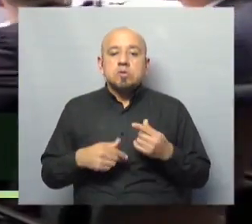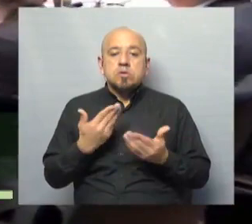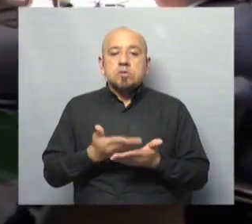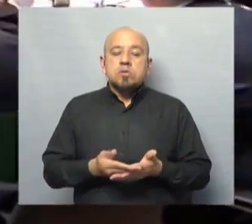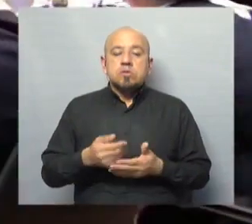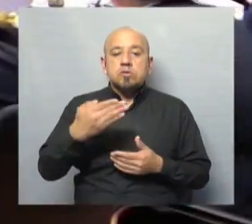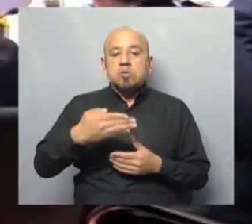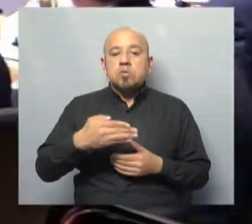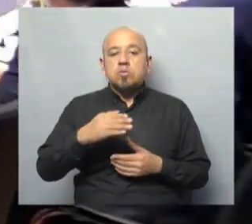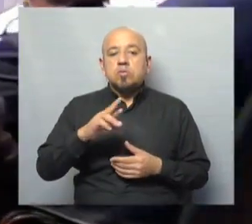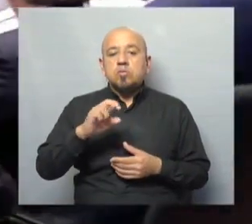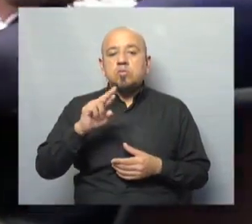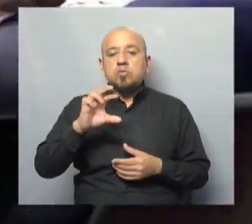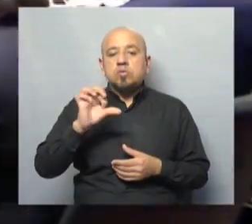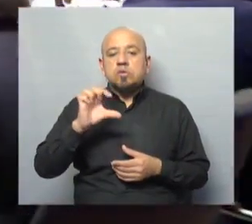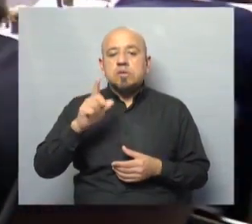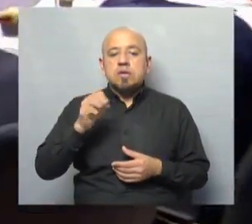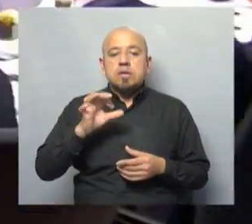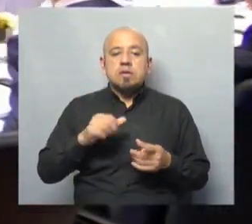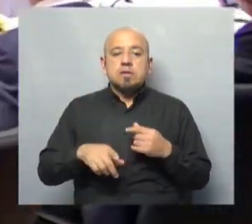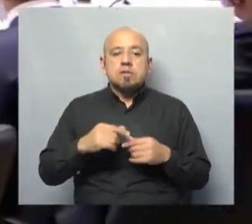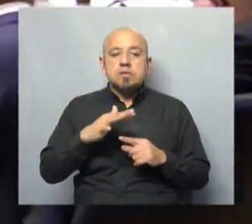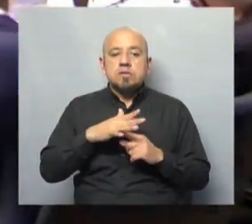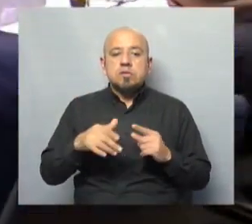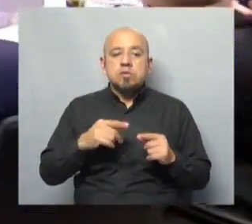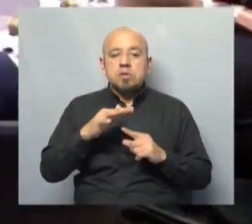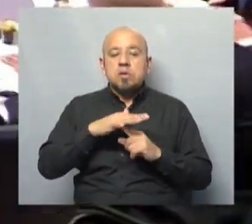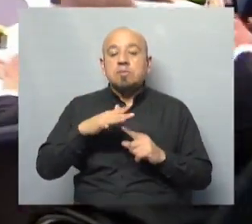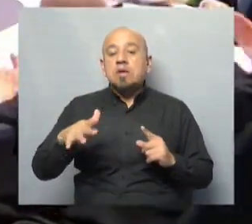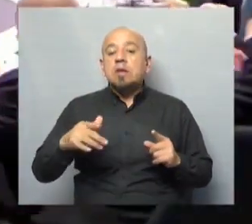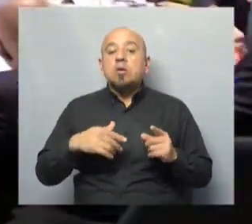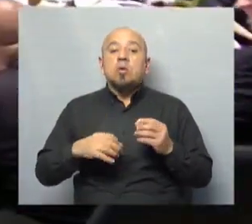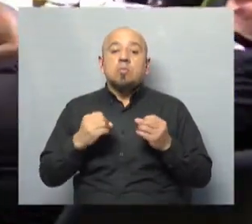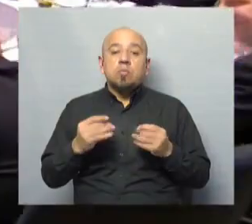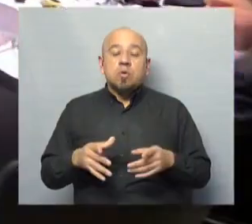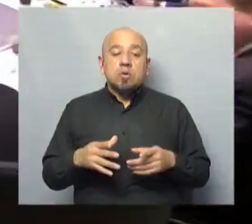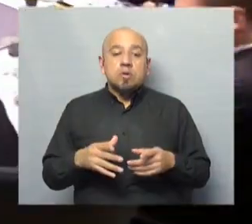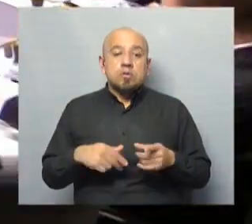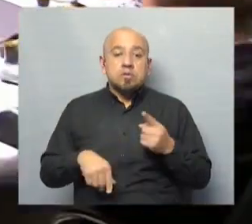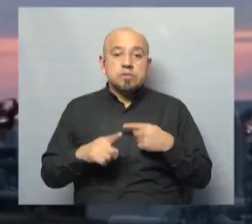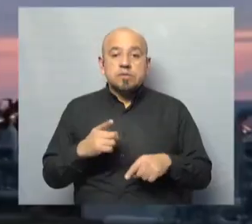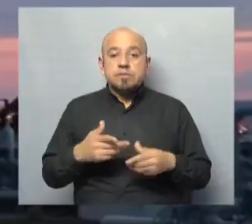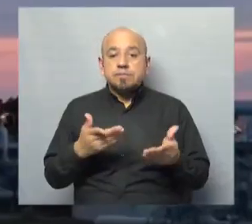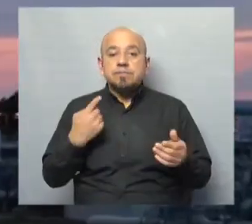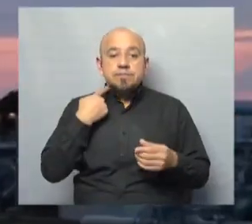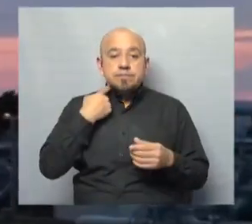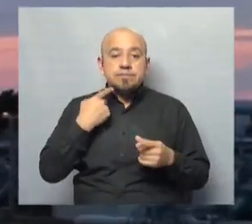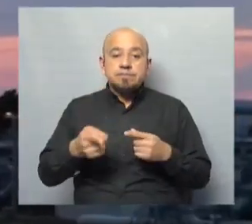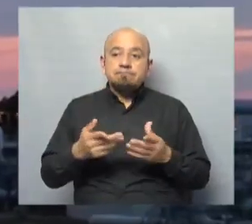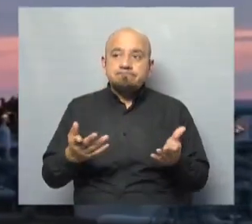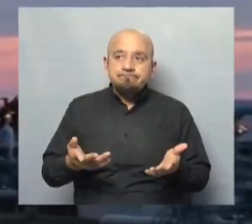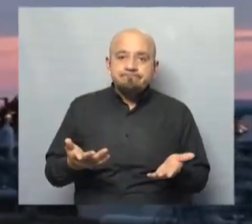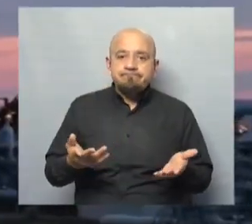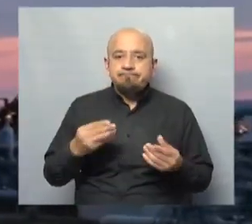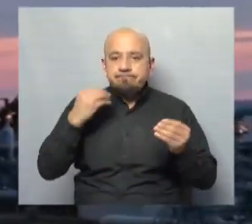para garantizar cierto nivel de suministro en otoño e invierno ante la incertidumbre sobre el abastecimiento de gas y el temor a un